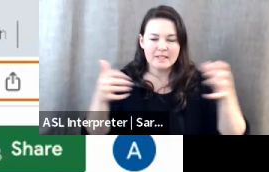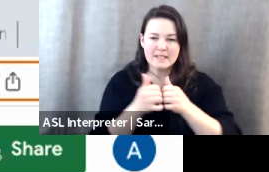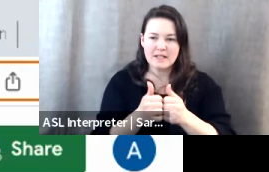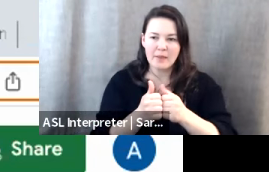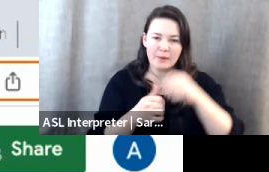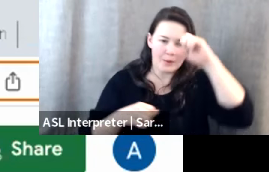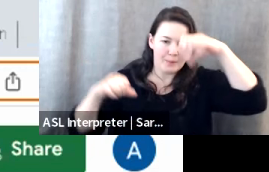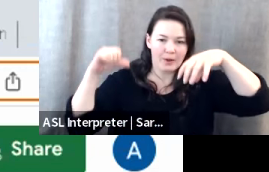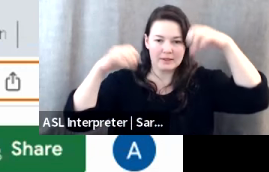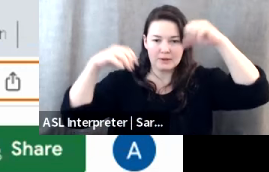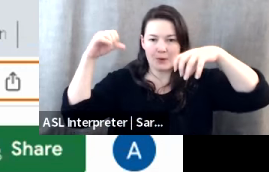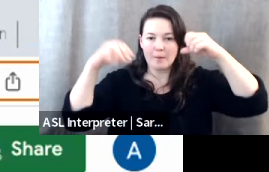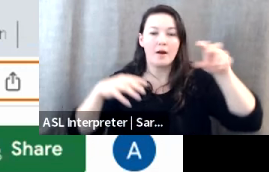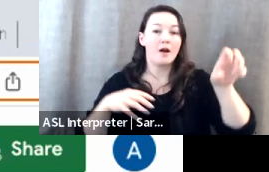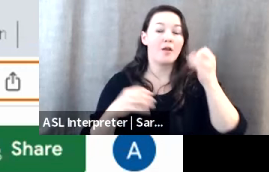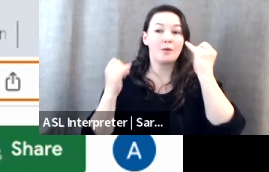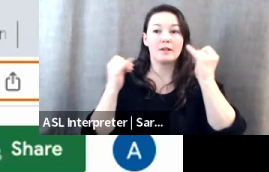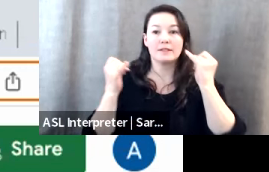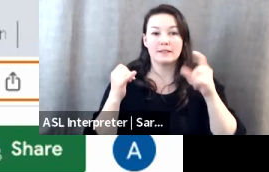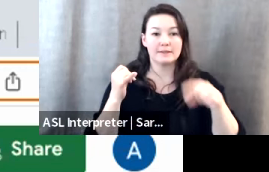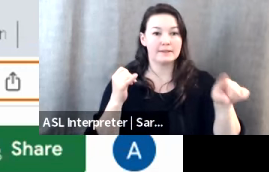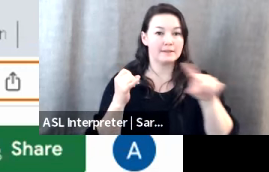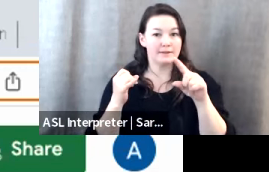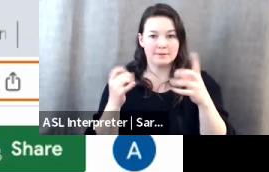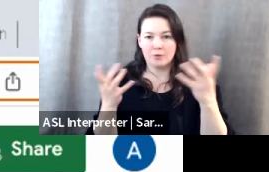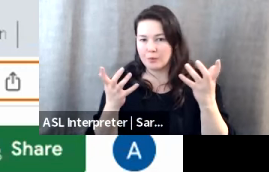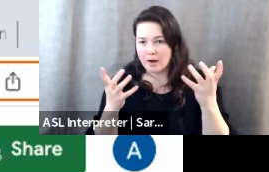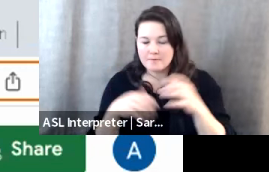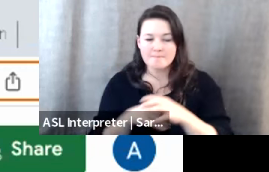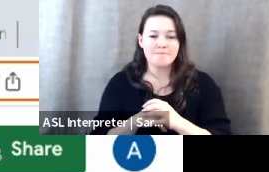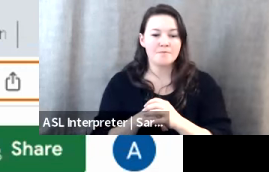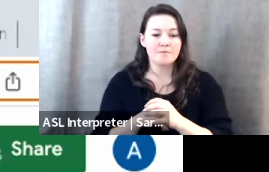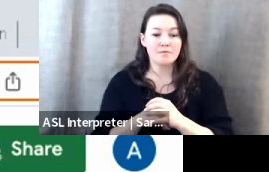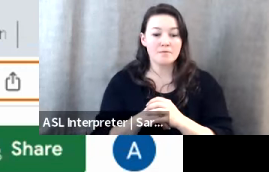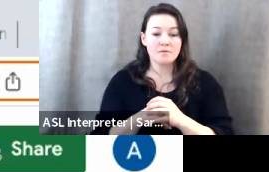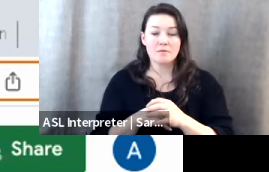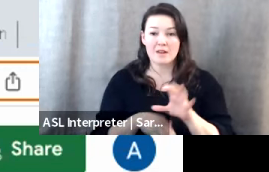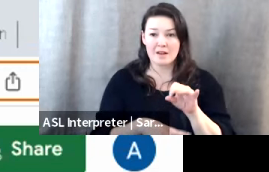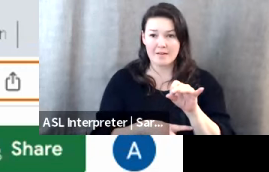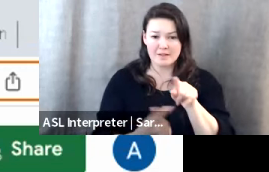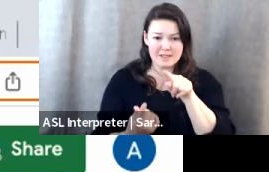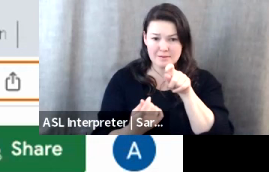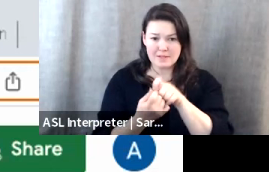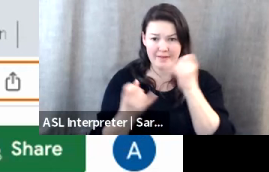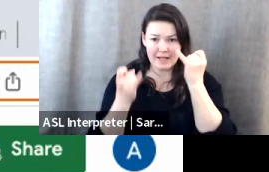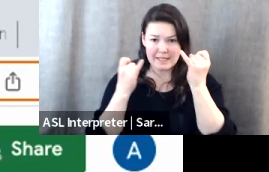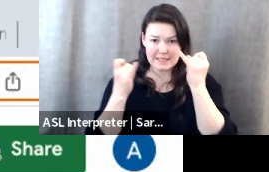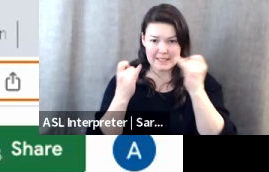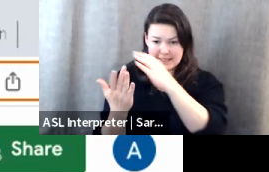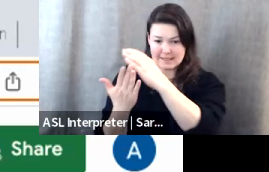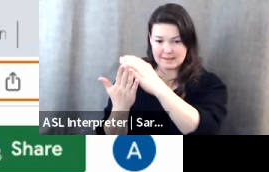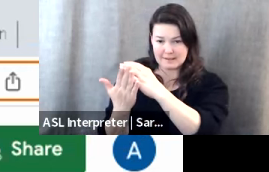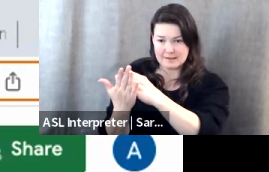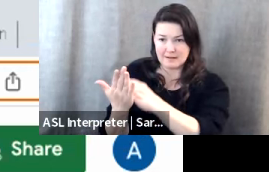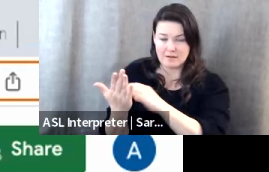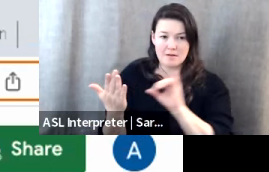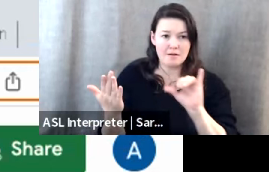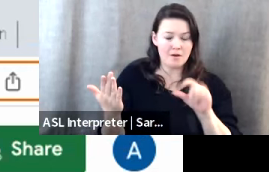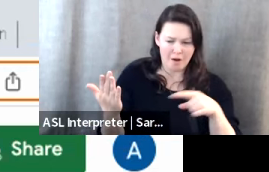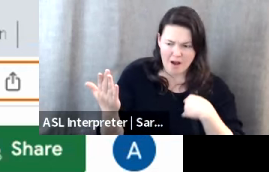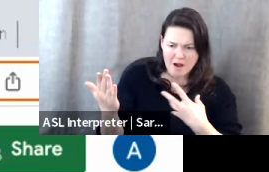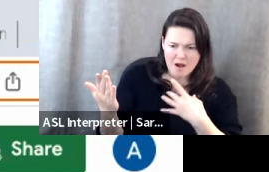documenting what other ideas people have, and also if there are certain ideas that are listed here that you support,